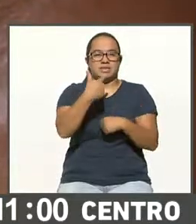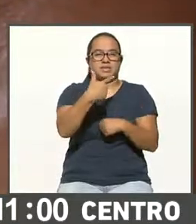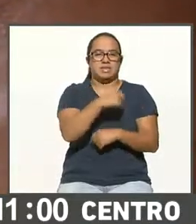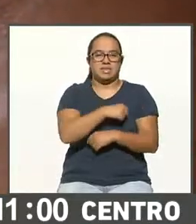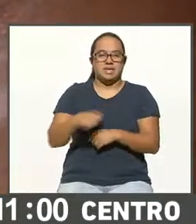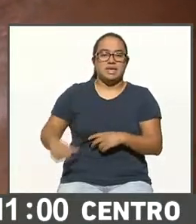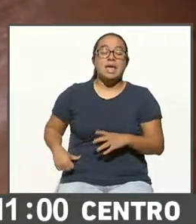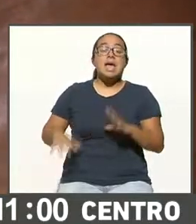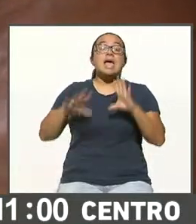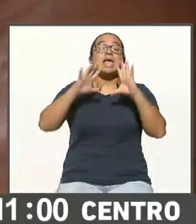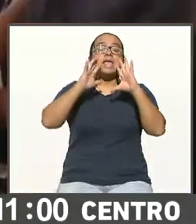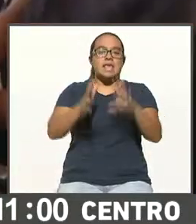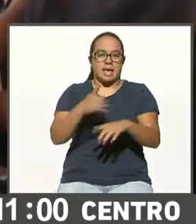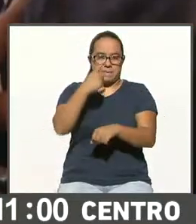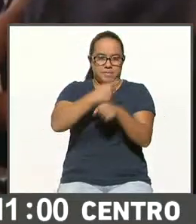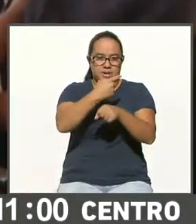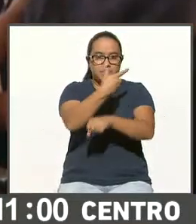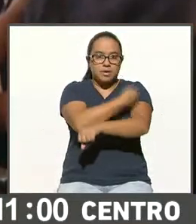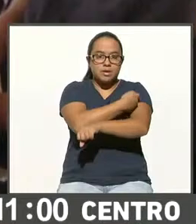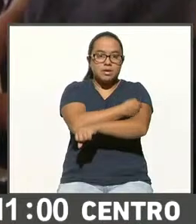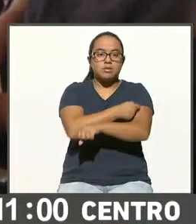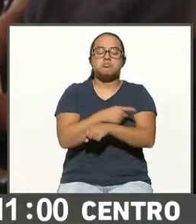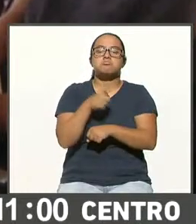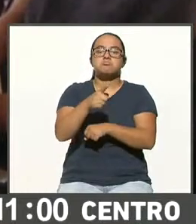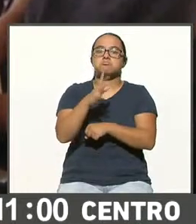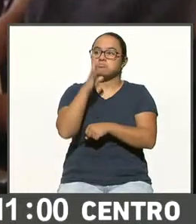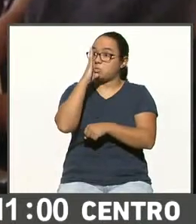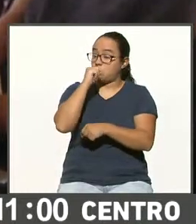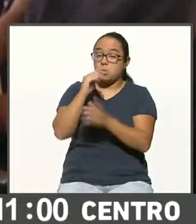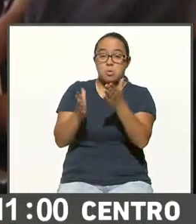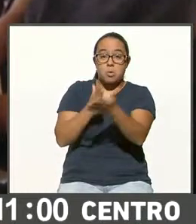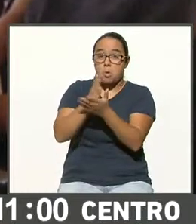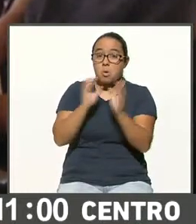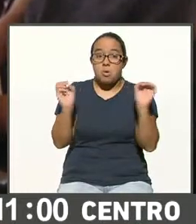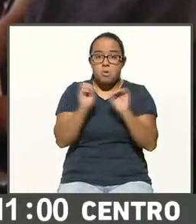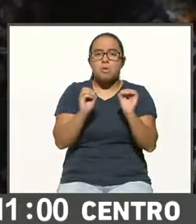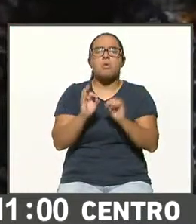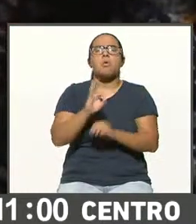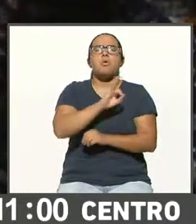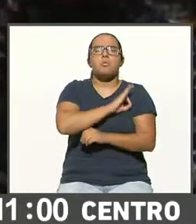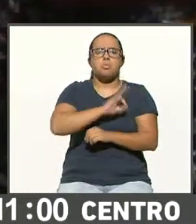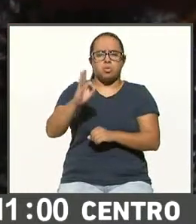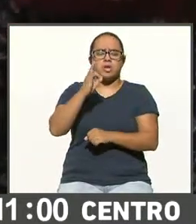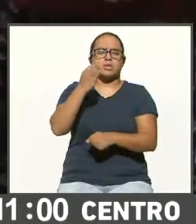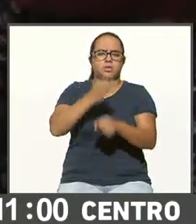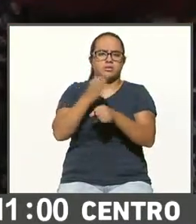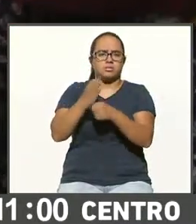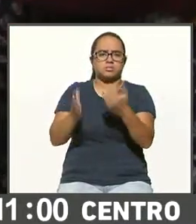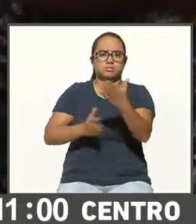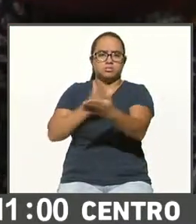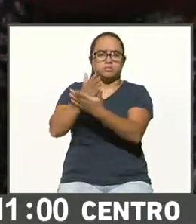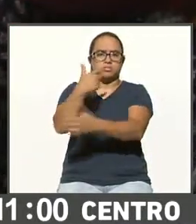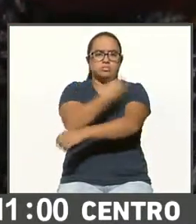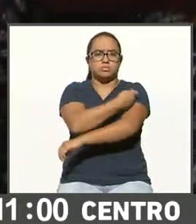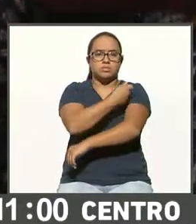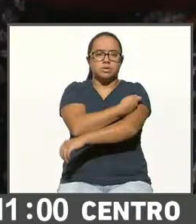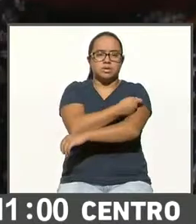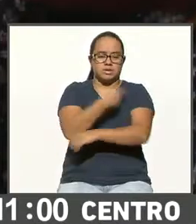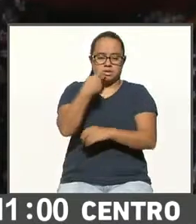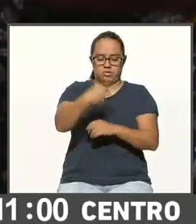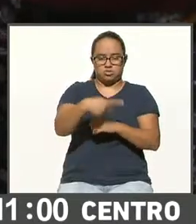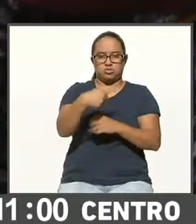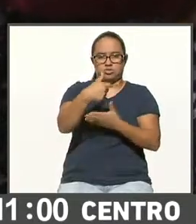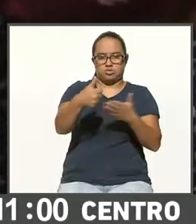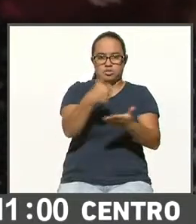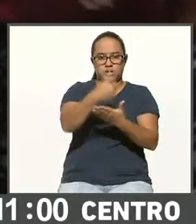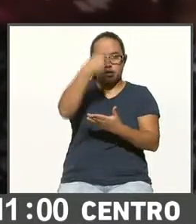demarcaciones donde ya se aplicó la primera dosis y no pudieron acudir a su cita, pueden ir a cualquier centro de vacunación habilitado